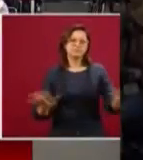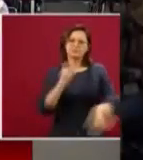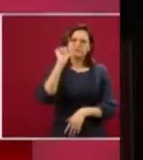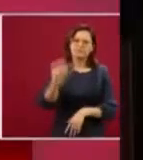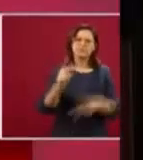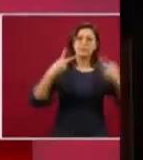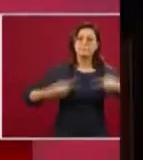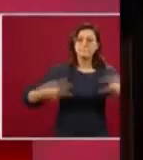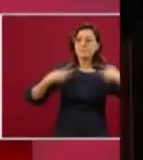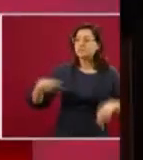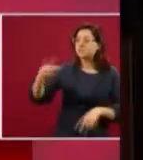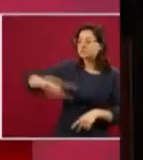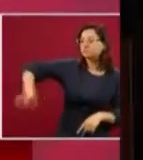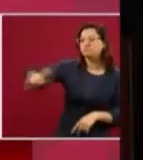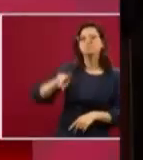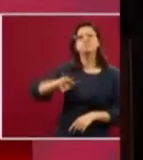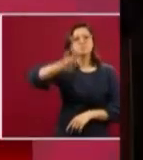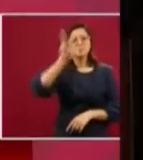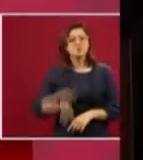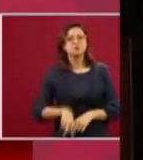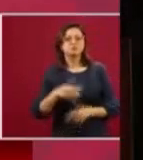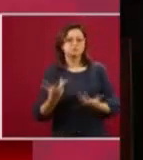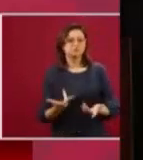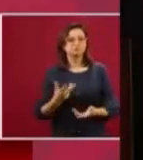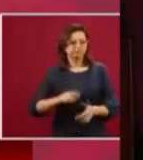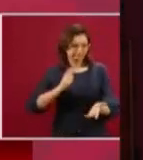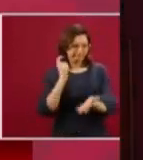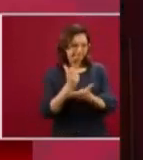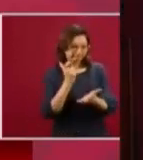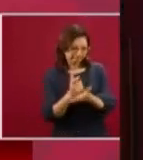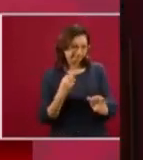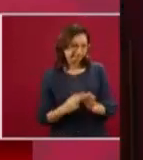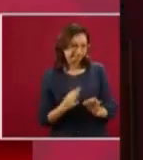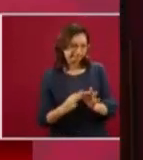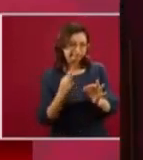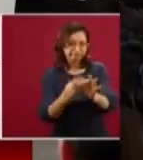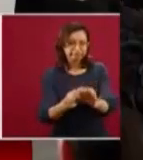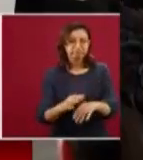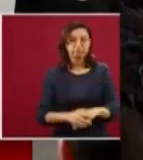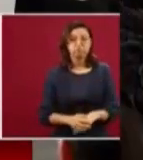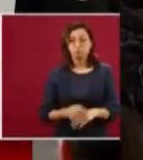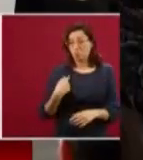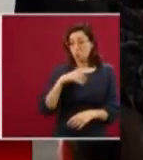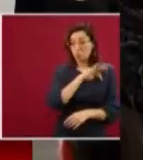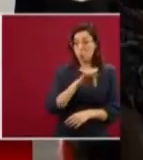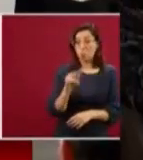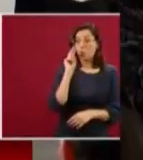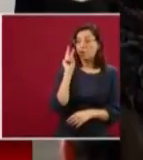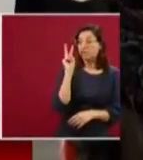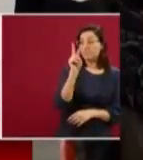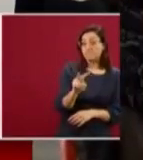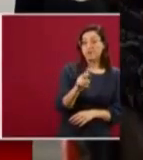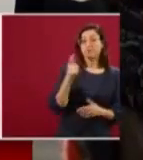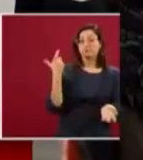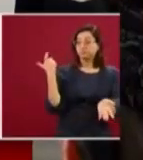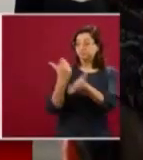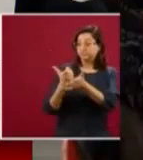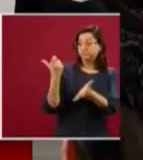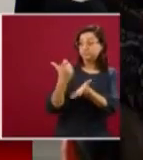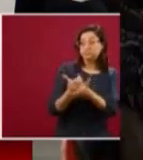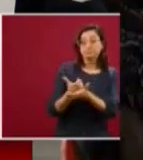Política. Sin embargo, pareciera que si uno se mete a analizar a detalle algunas de estas encuestas de opinión, pareciera